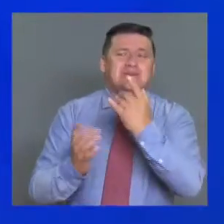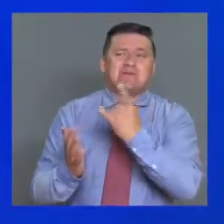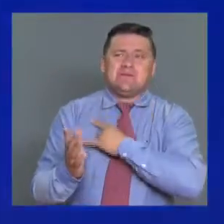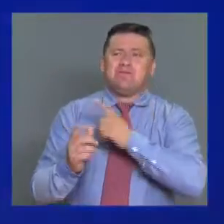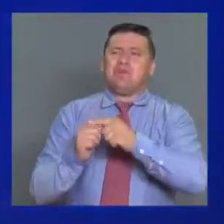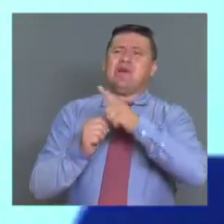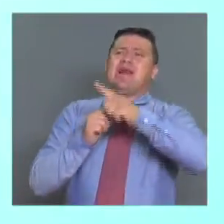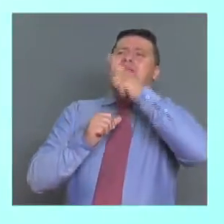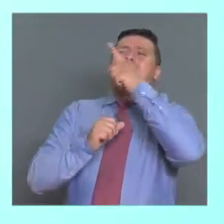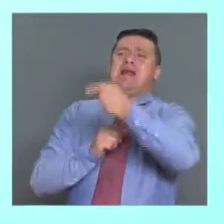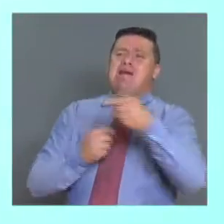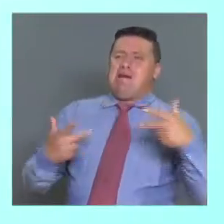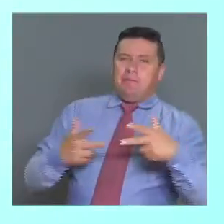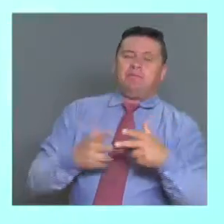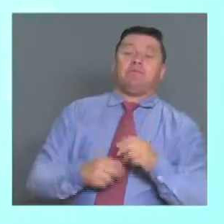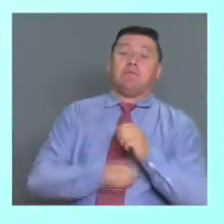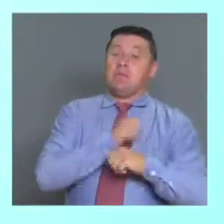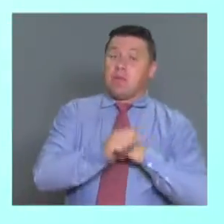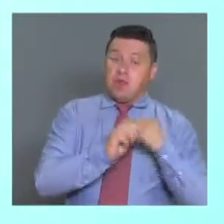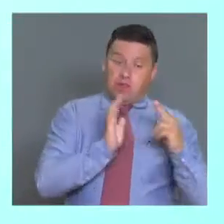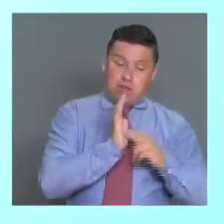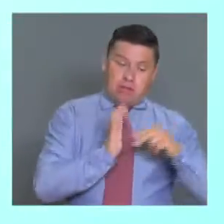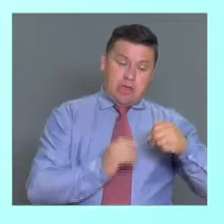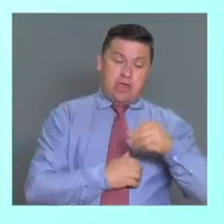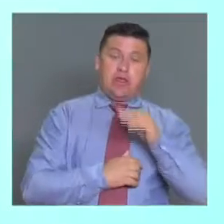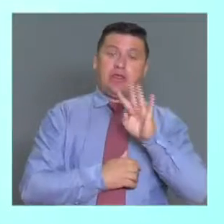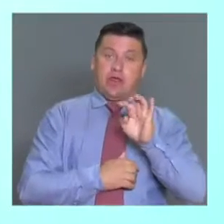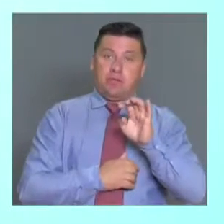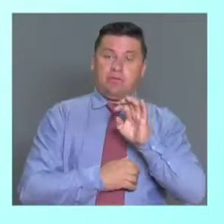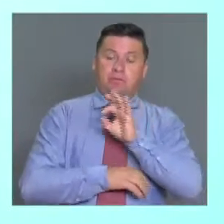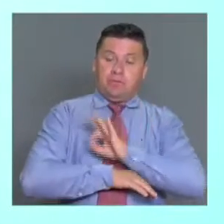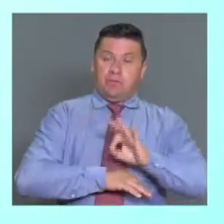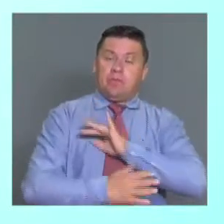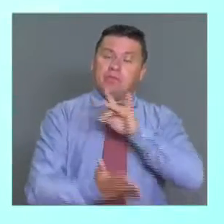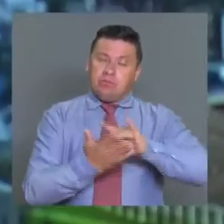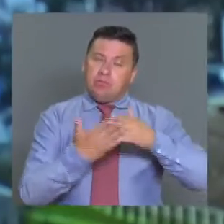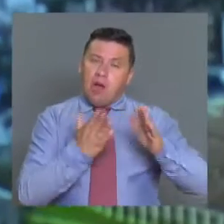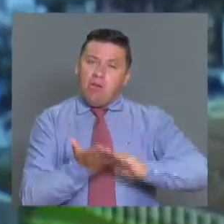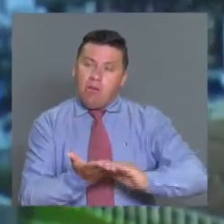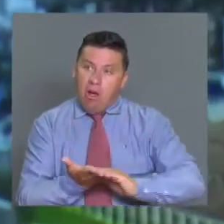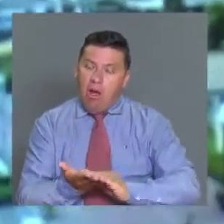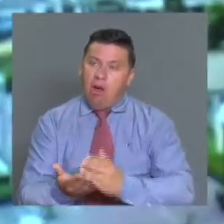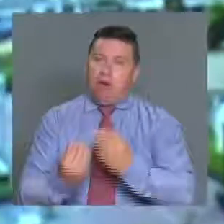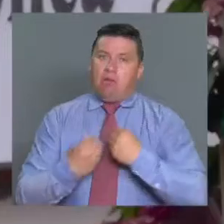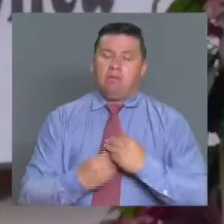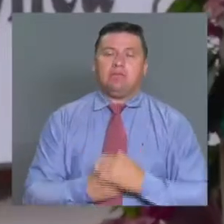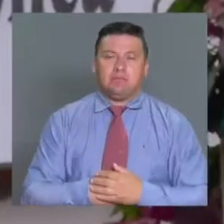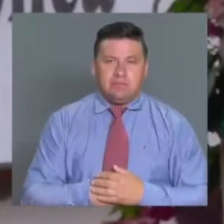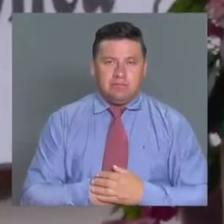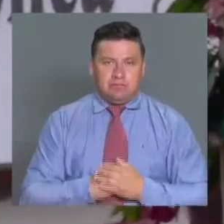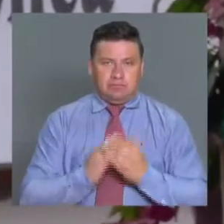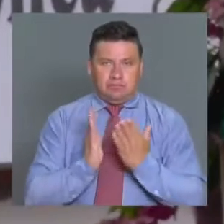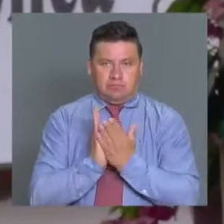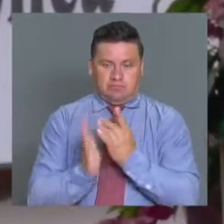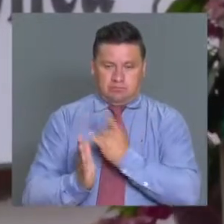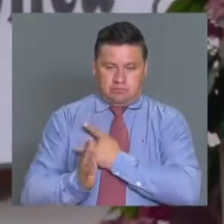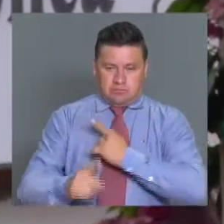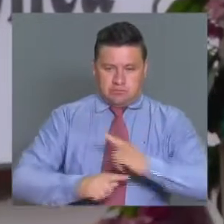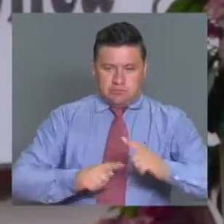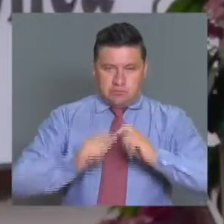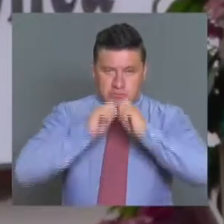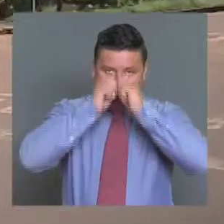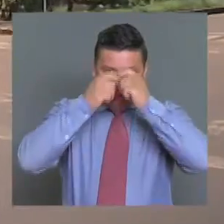todo esto cambió en el 2018 con la llegada de la essap a este lugar la escuela superior de administración